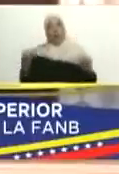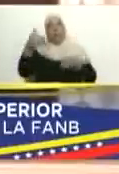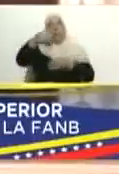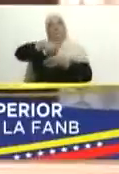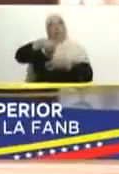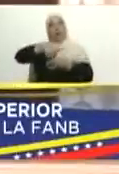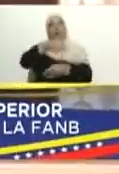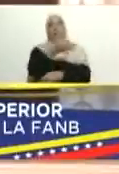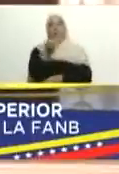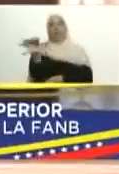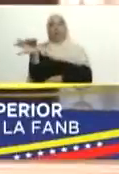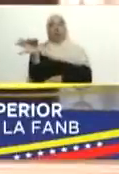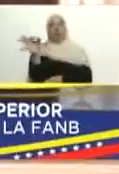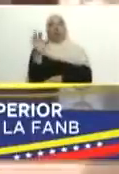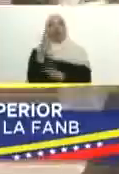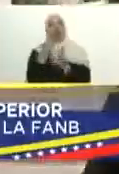perfecto.